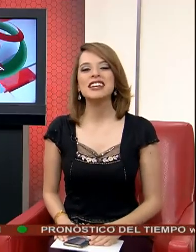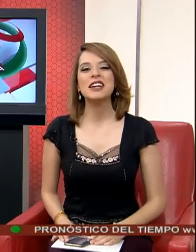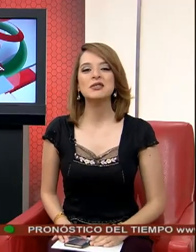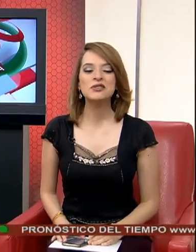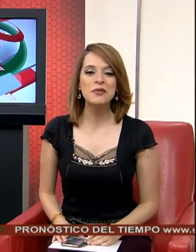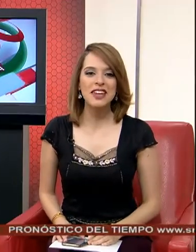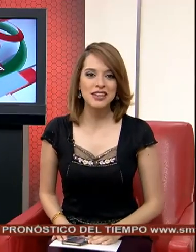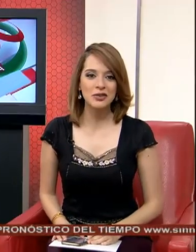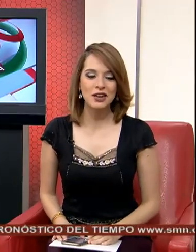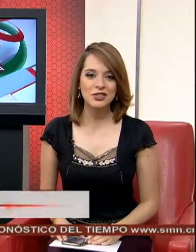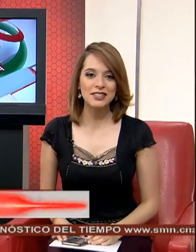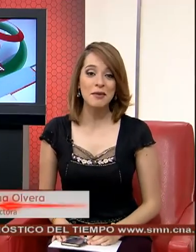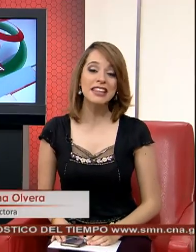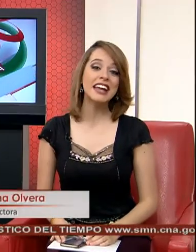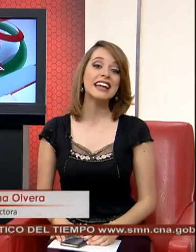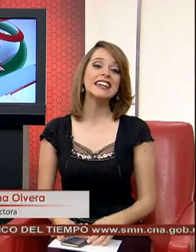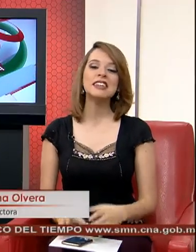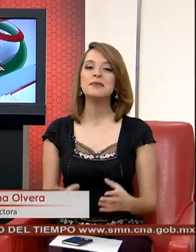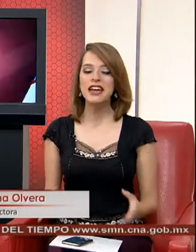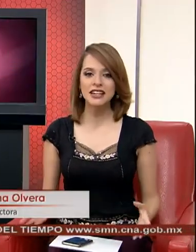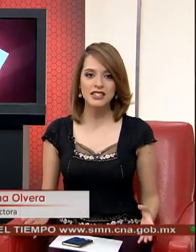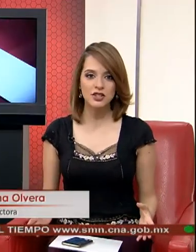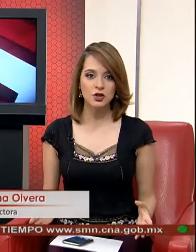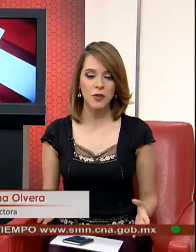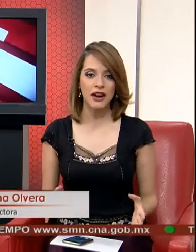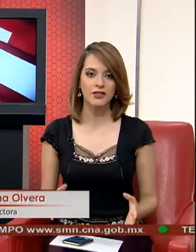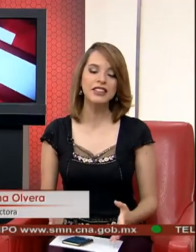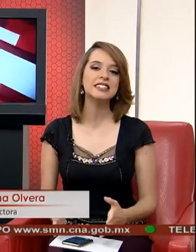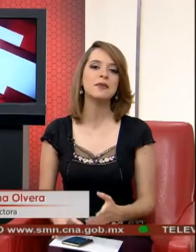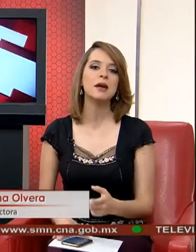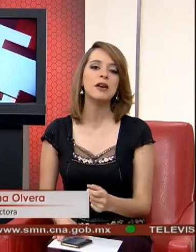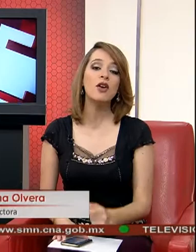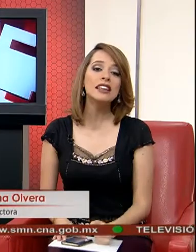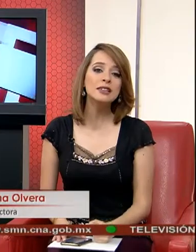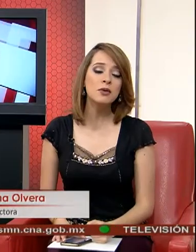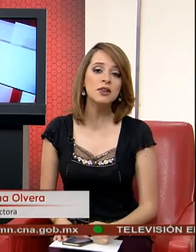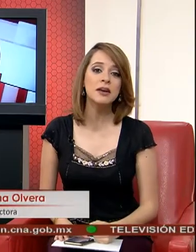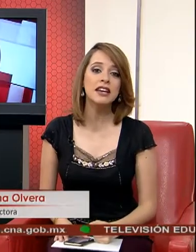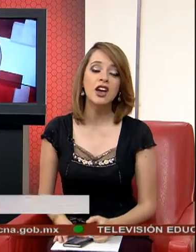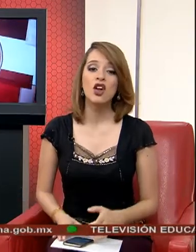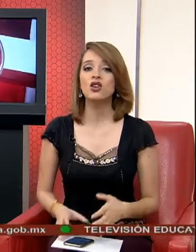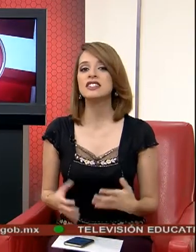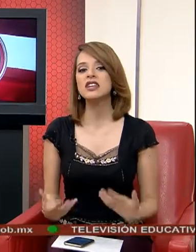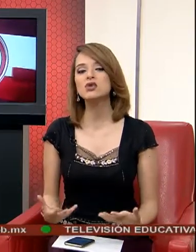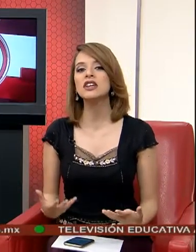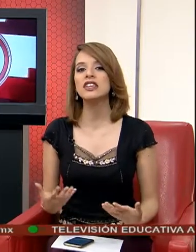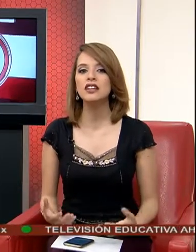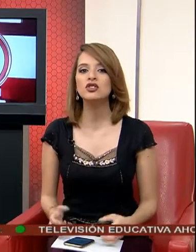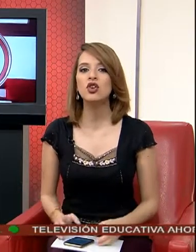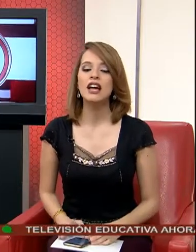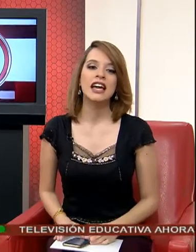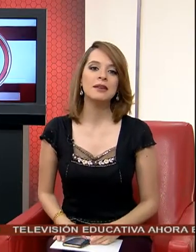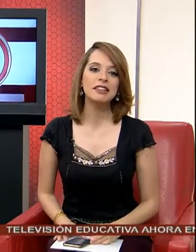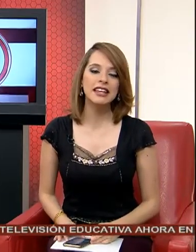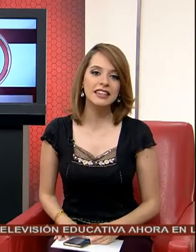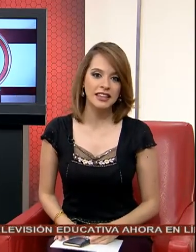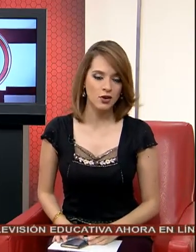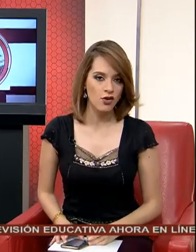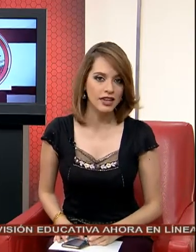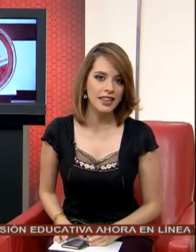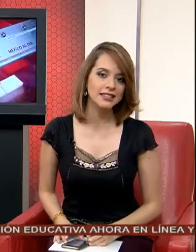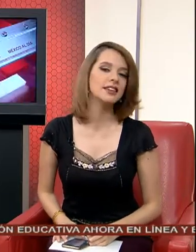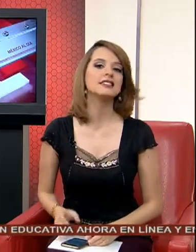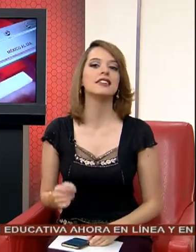Muy buenos días, qué gusto me da saludarlos esta mañana, ya de viernes, listos para el fin de semana. Pero antes vamos a ver lo que está sucediendo en